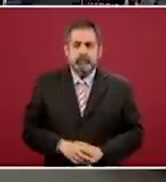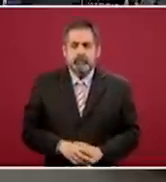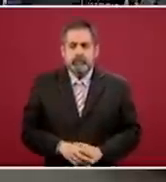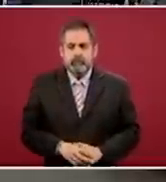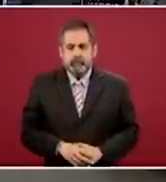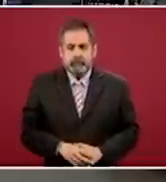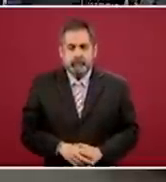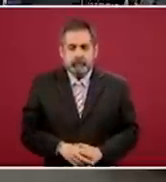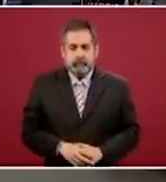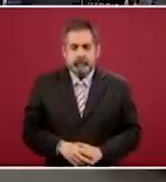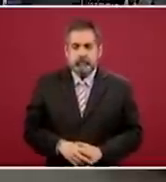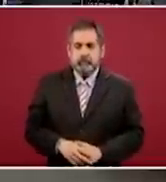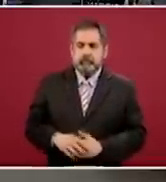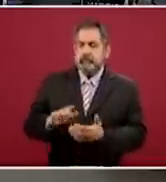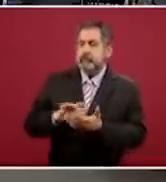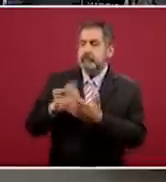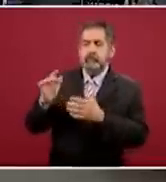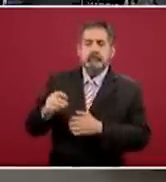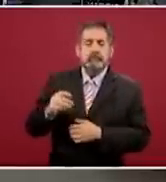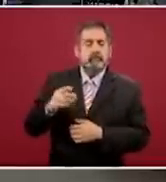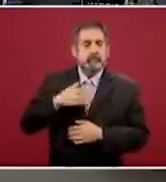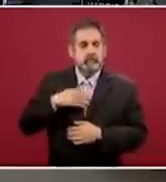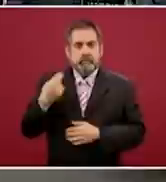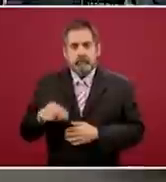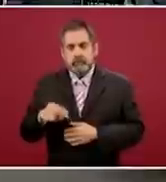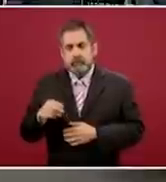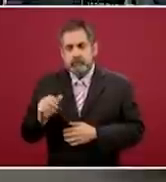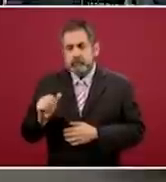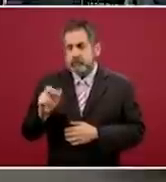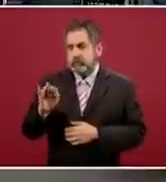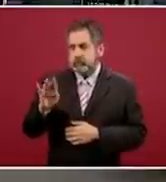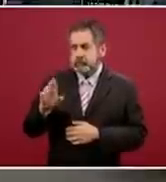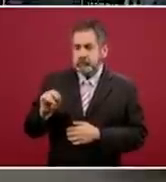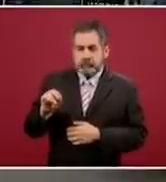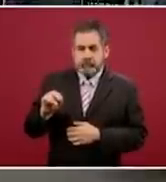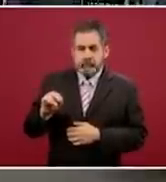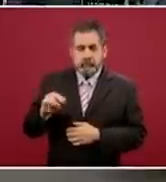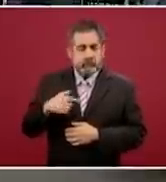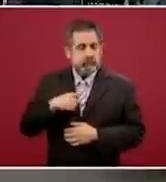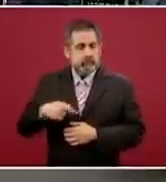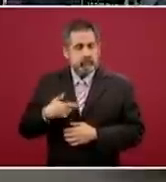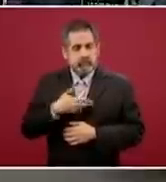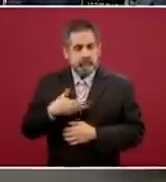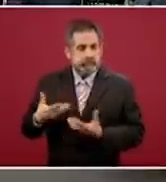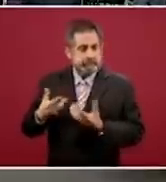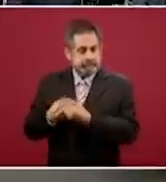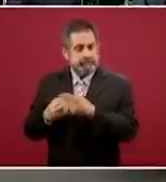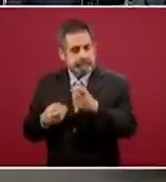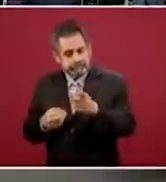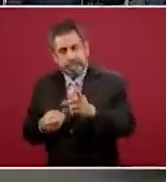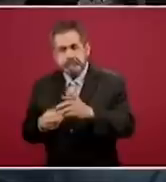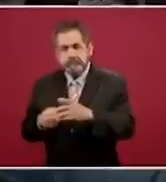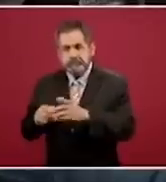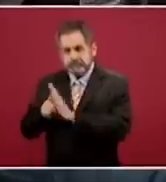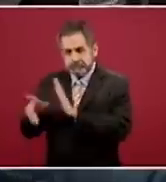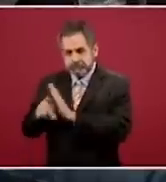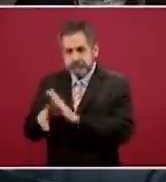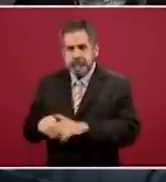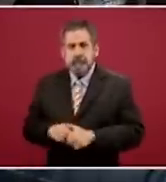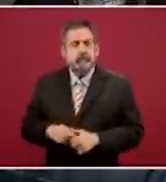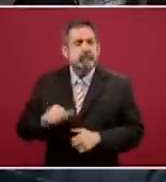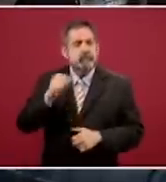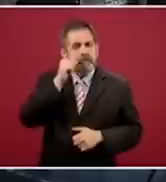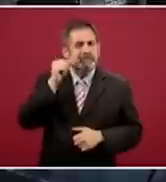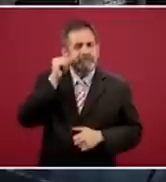luego ya. Gracias, doctor Arturo Páramo, Arturo, Grupo Imagen, sí. Señor presidente, funcionarios, compañeros. Dos cosas. Ayer hubo